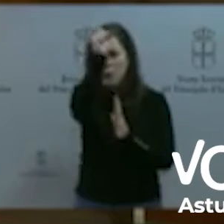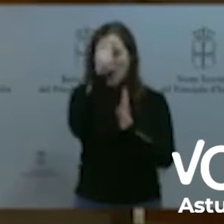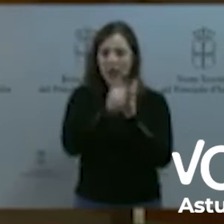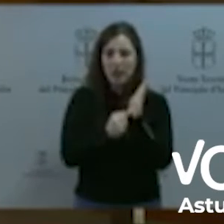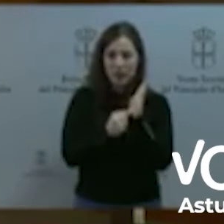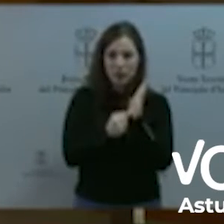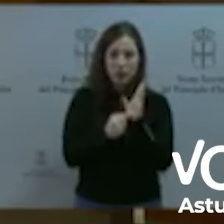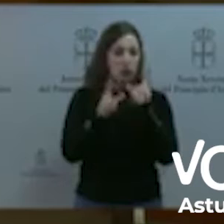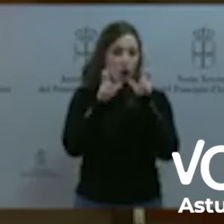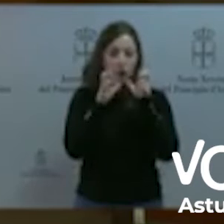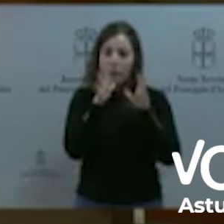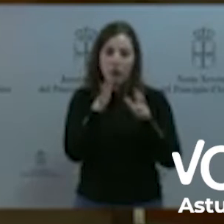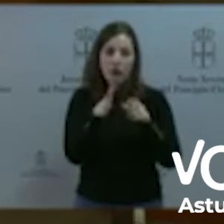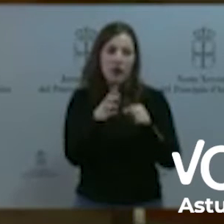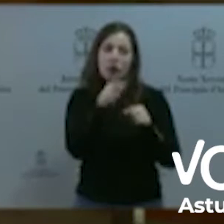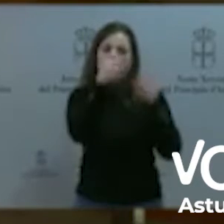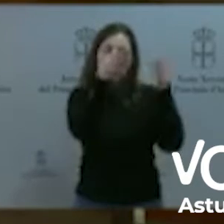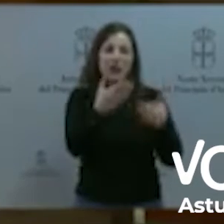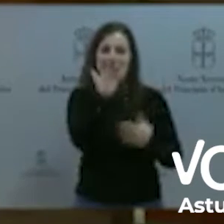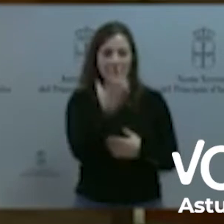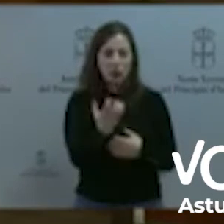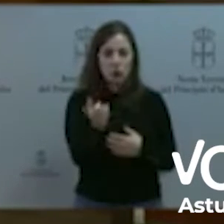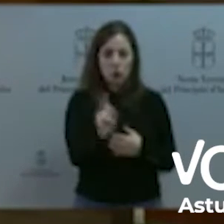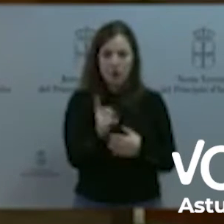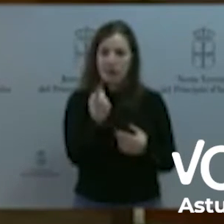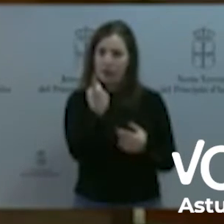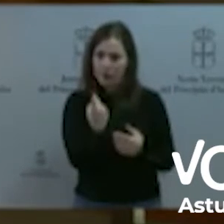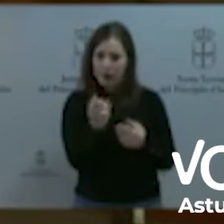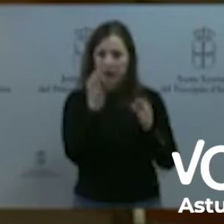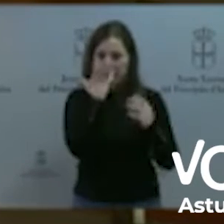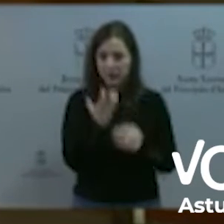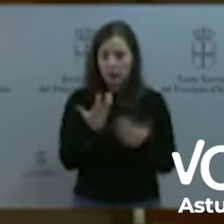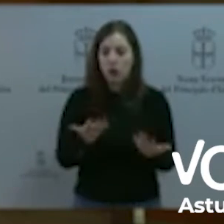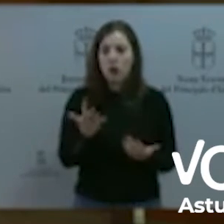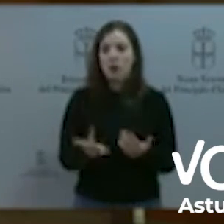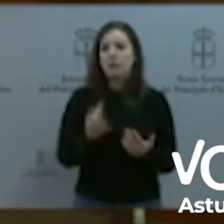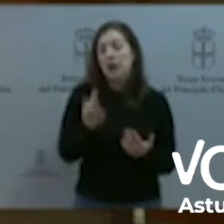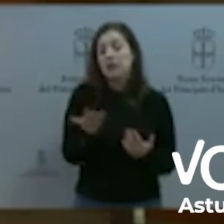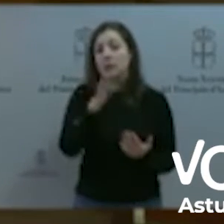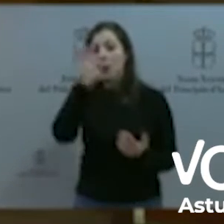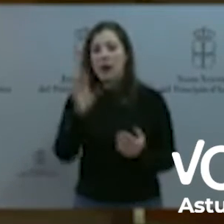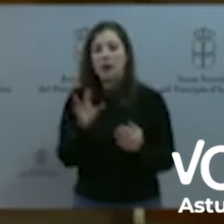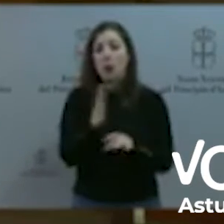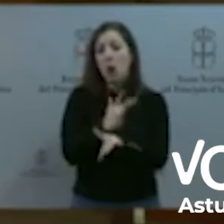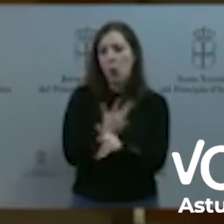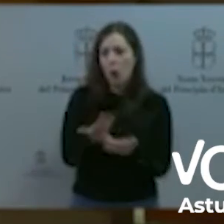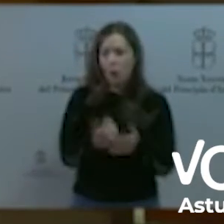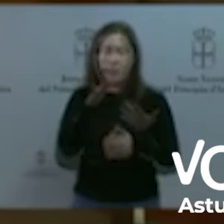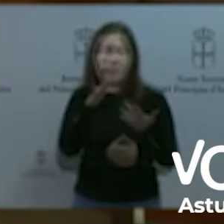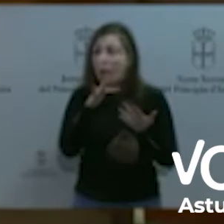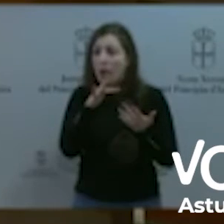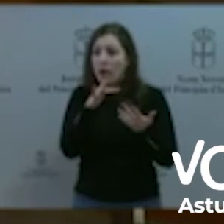Juegan con la estación intermodal como si fuera la ficha de un juego de mesa, cambiándola de ubicación e incluso de nombre conforme va pasando el